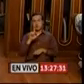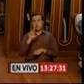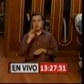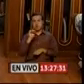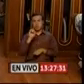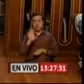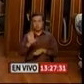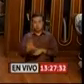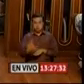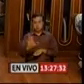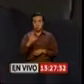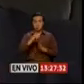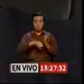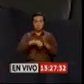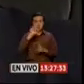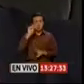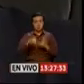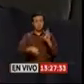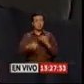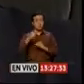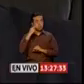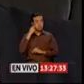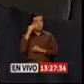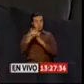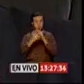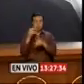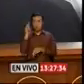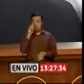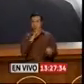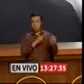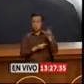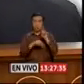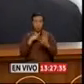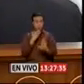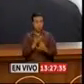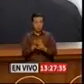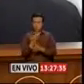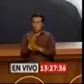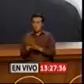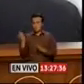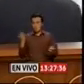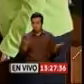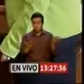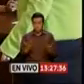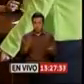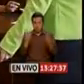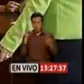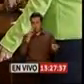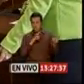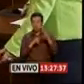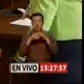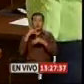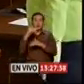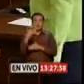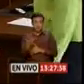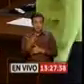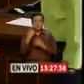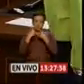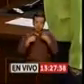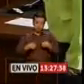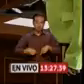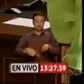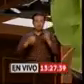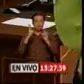declarar la validez del proceso una vez analice los argumentos presentados por las partes posterior a eso se conocerá